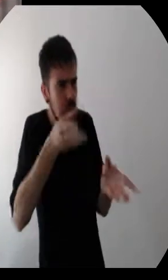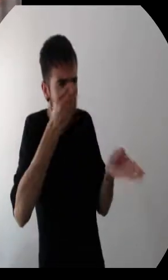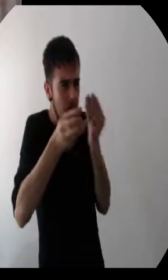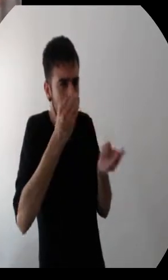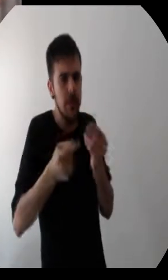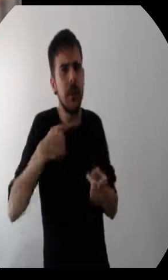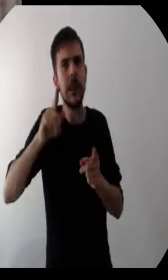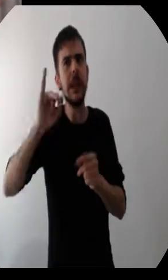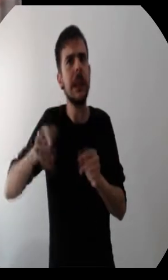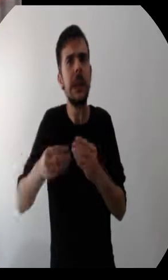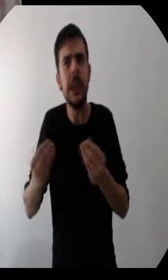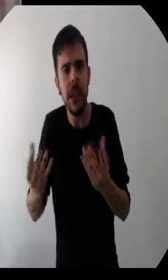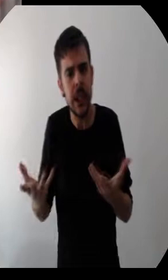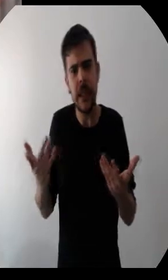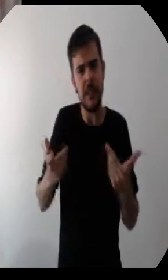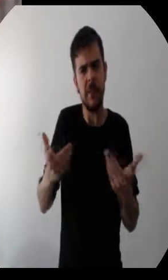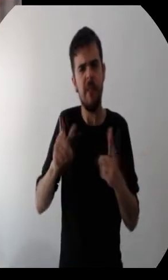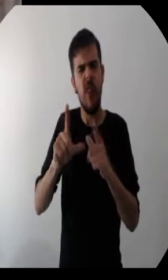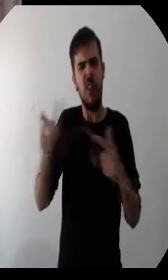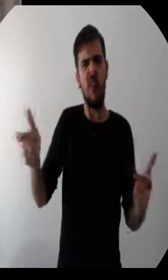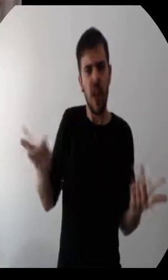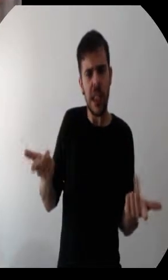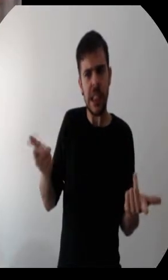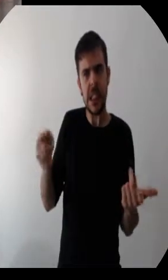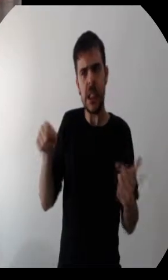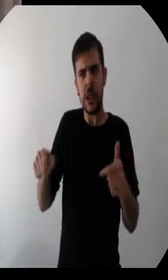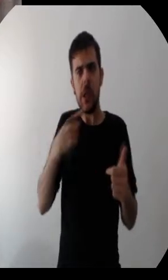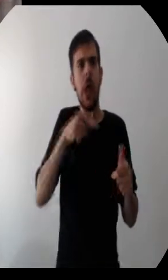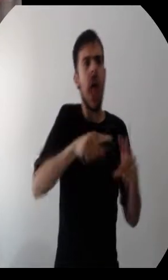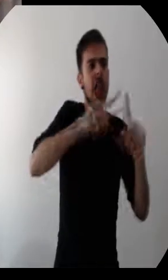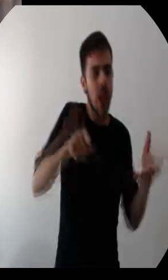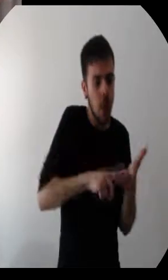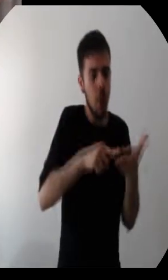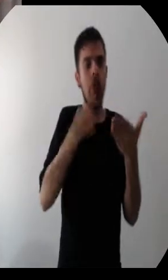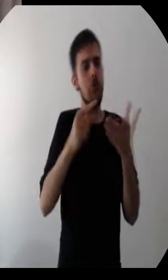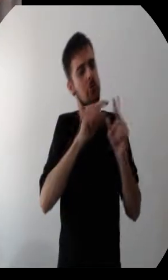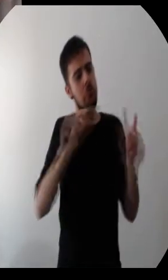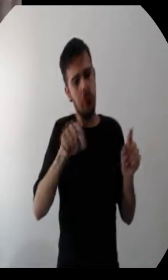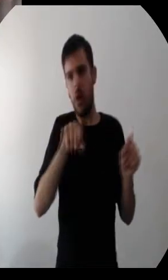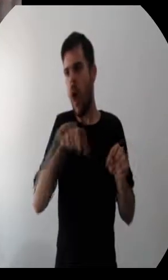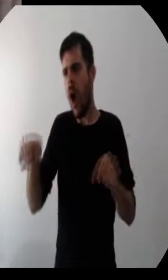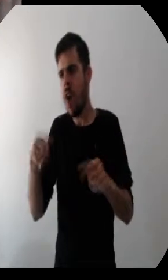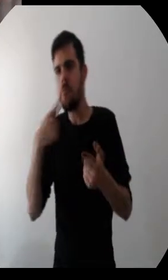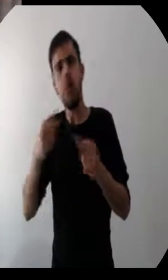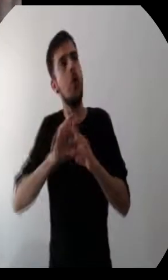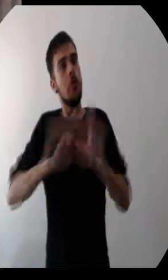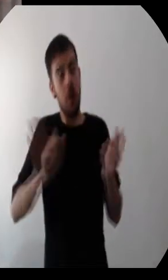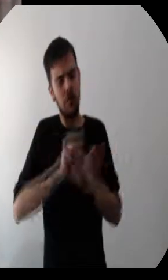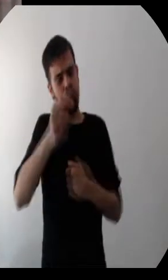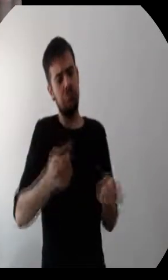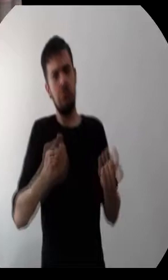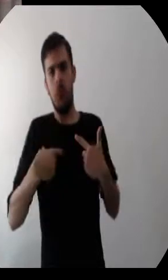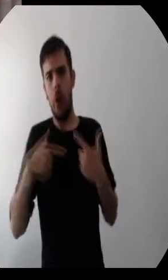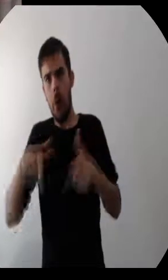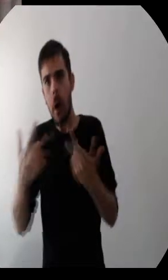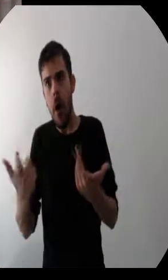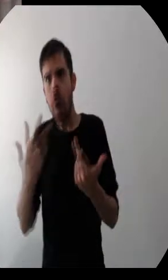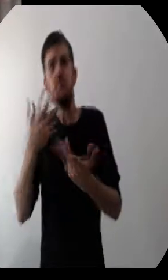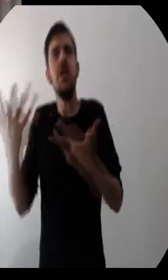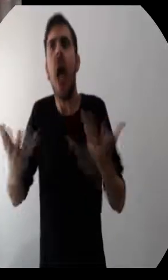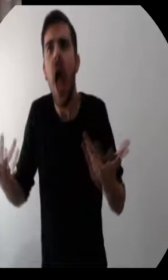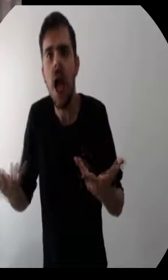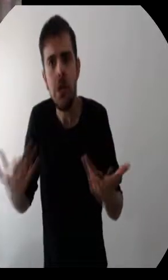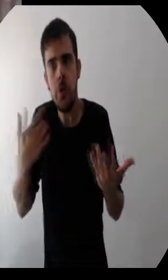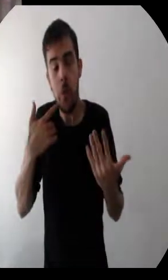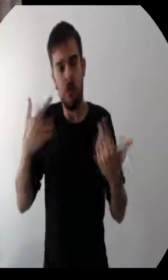de distancia entre los títulos y lo que los poseedores de los títulos están en condiciones de hacer con los títulos. O sea, el título siempre